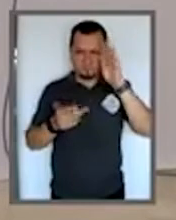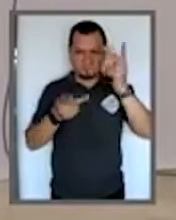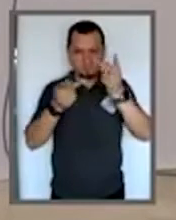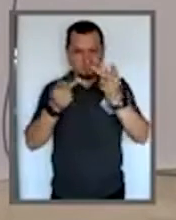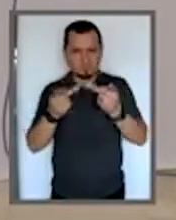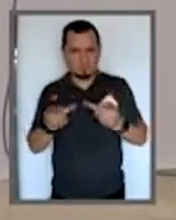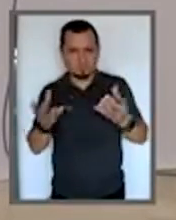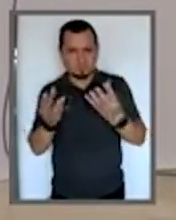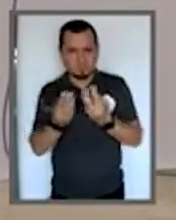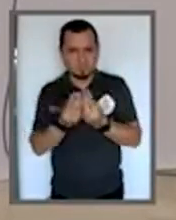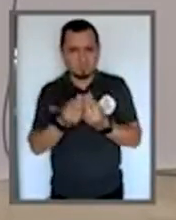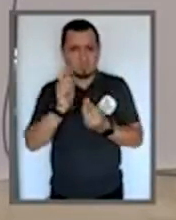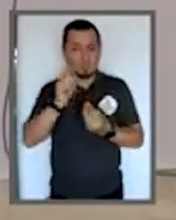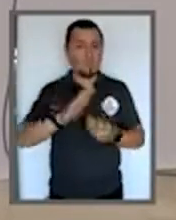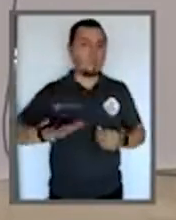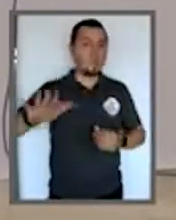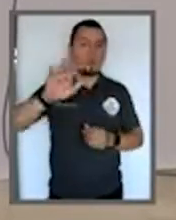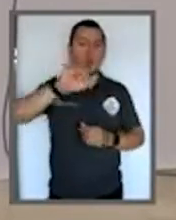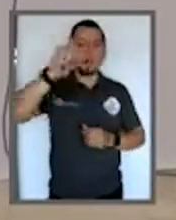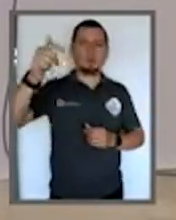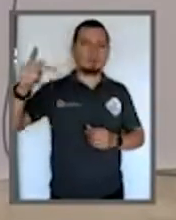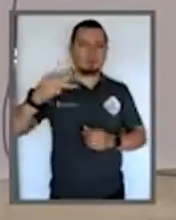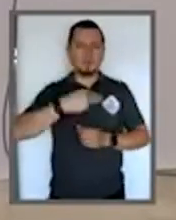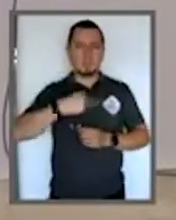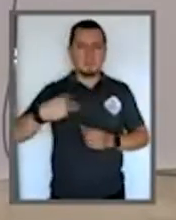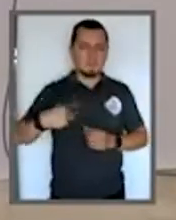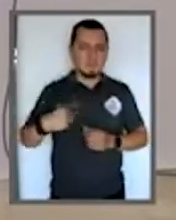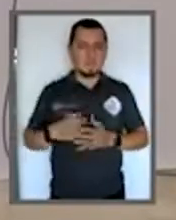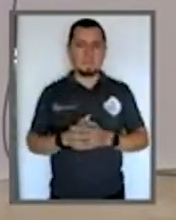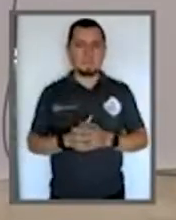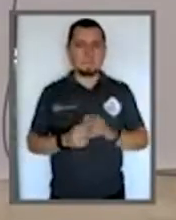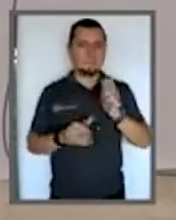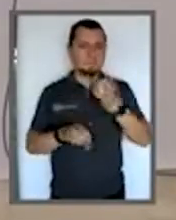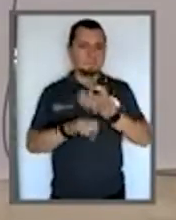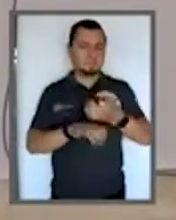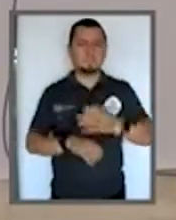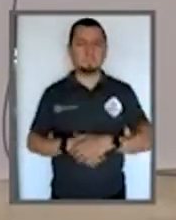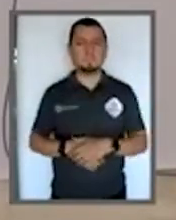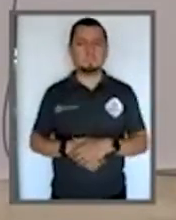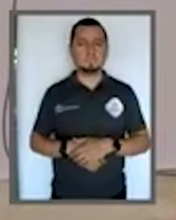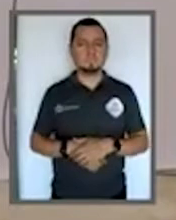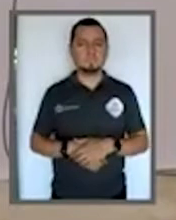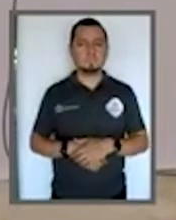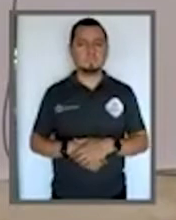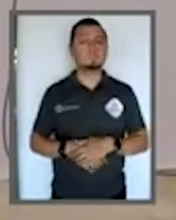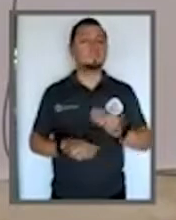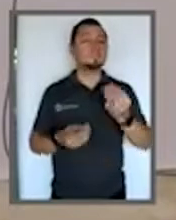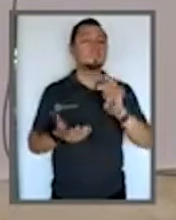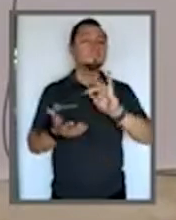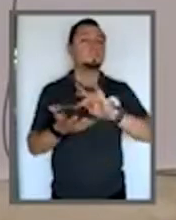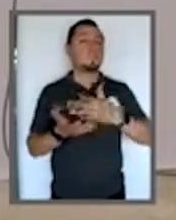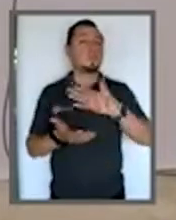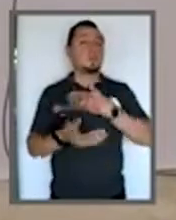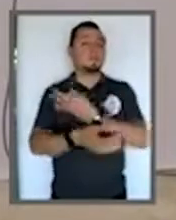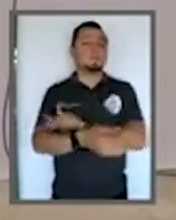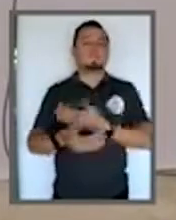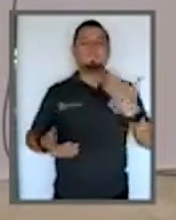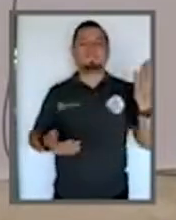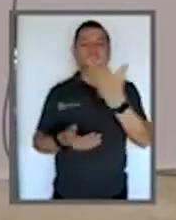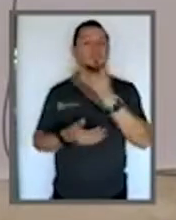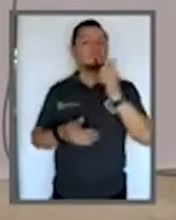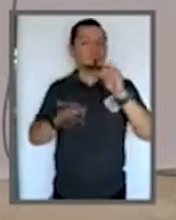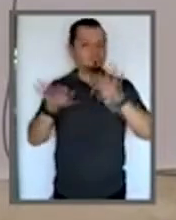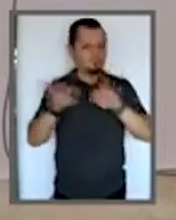económica esta fase no significa romper el llamado a quedarse en casa ni la sana distancia pues aún no termina la epidemia